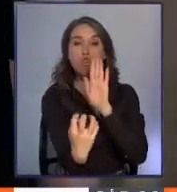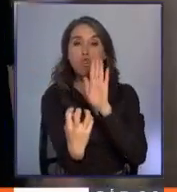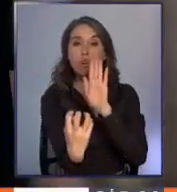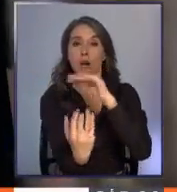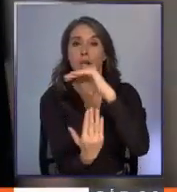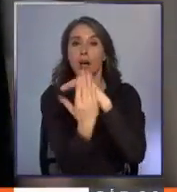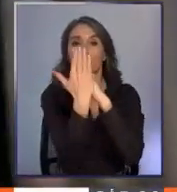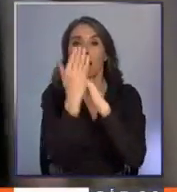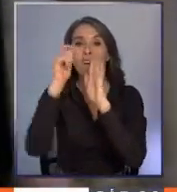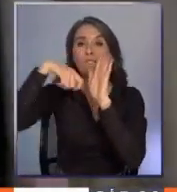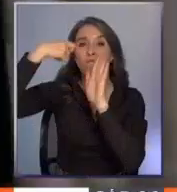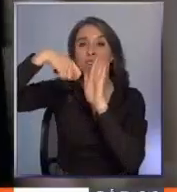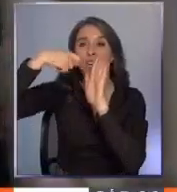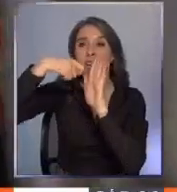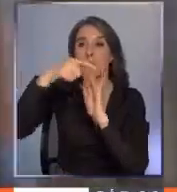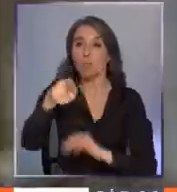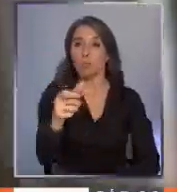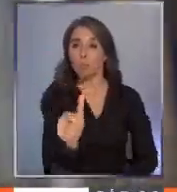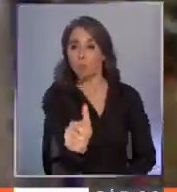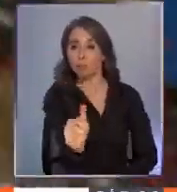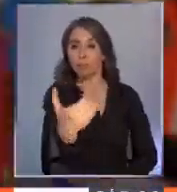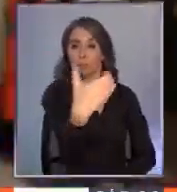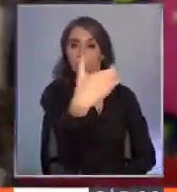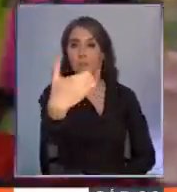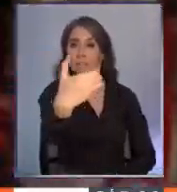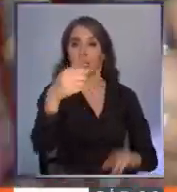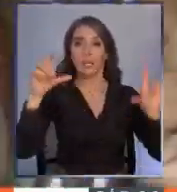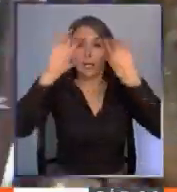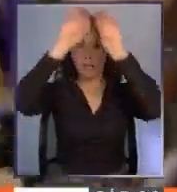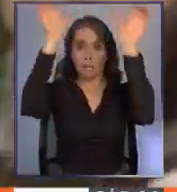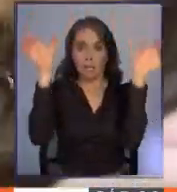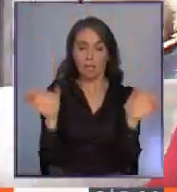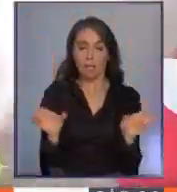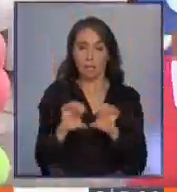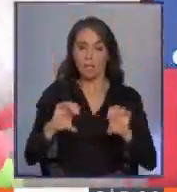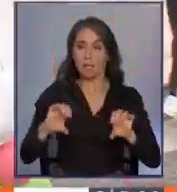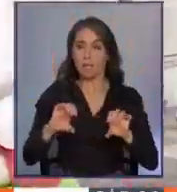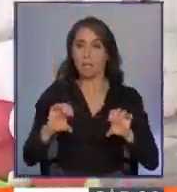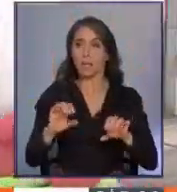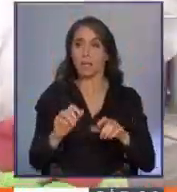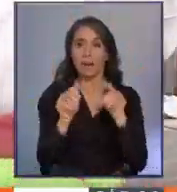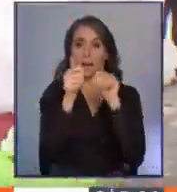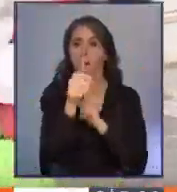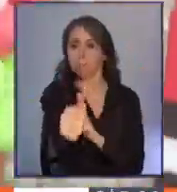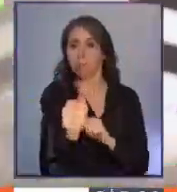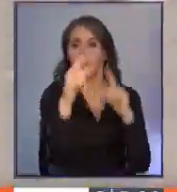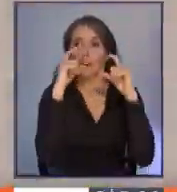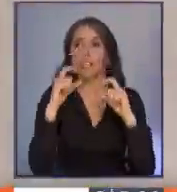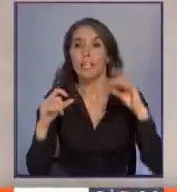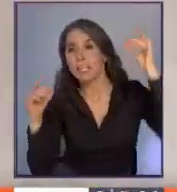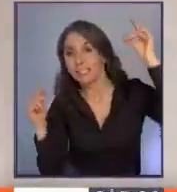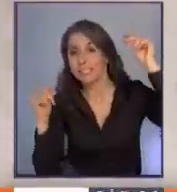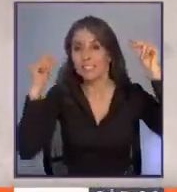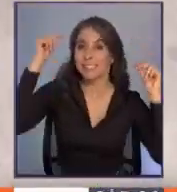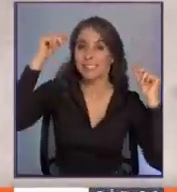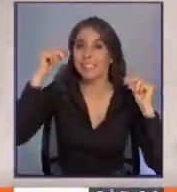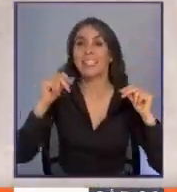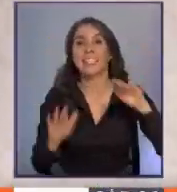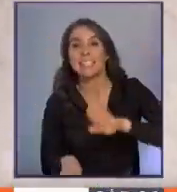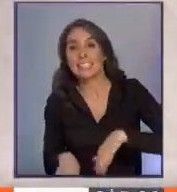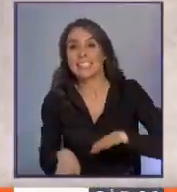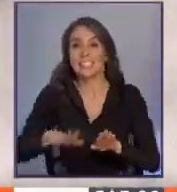te puedes mandar videos y te puedes grabar sobre la misma y además sacar fotos. ¡Que aproveche! ¡Tiqui, tiqui, tiqui! ¡No te la lleves! ¡Déjamelo